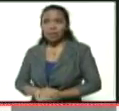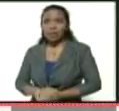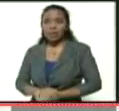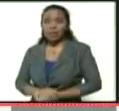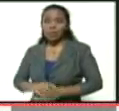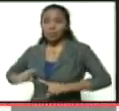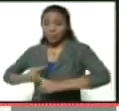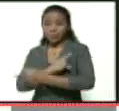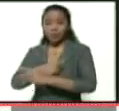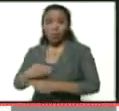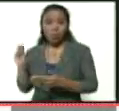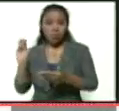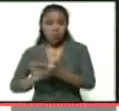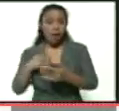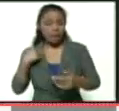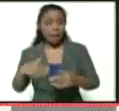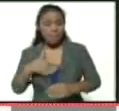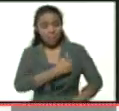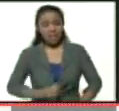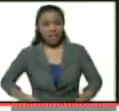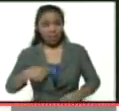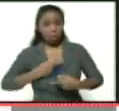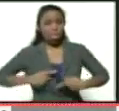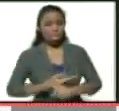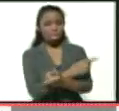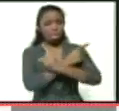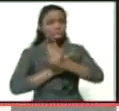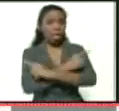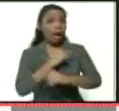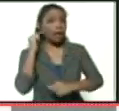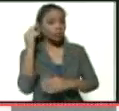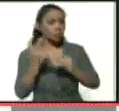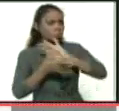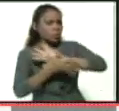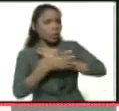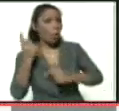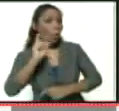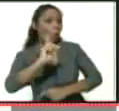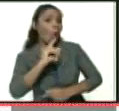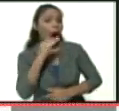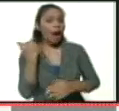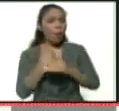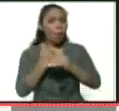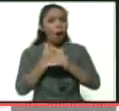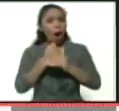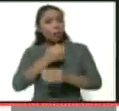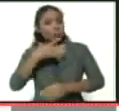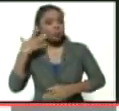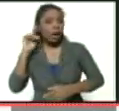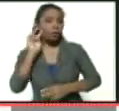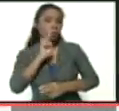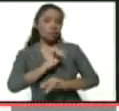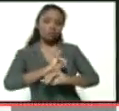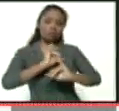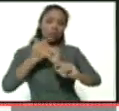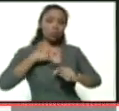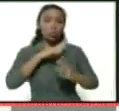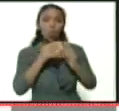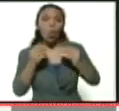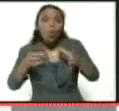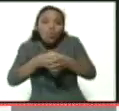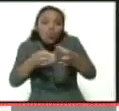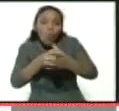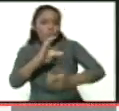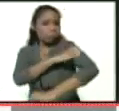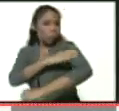Los nervios la atacan, presidente. Una mata de nervios. Una mata de nervios que no está a la altura para nada de esto. Ya todos los sectores